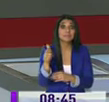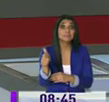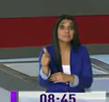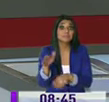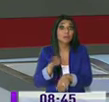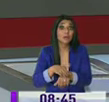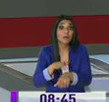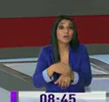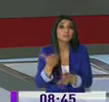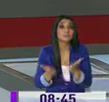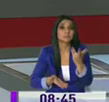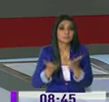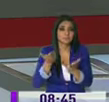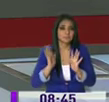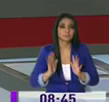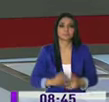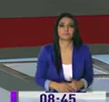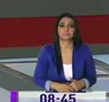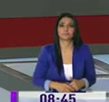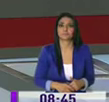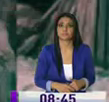principal sospechoso